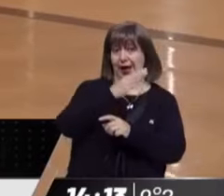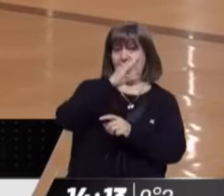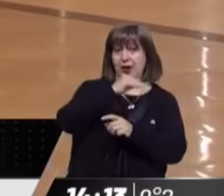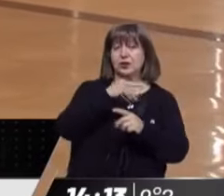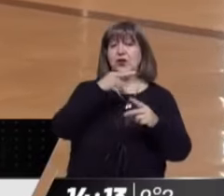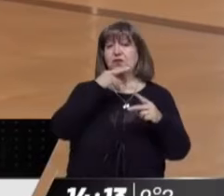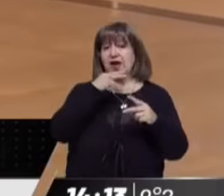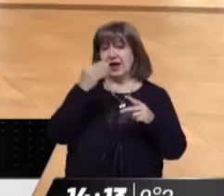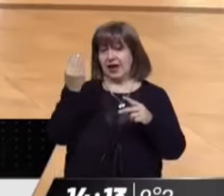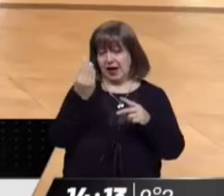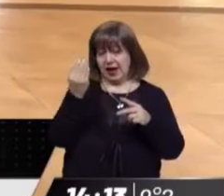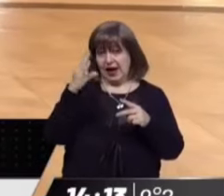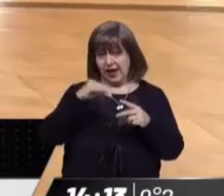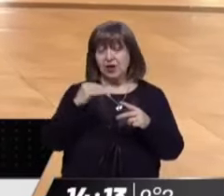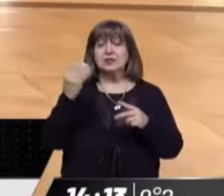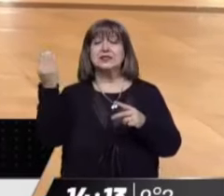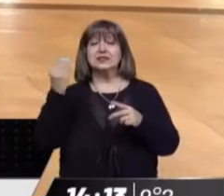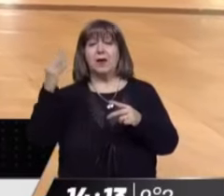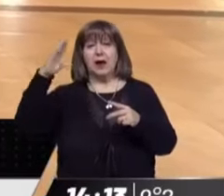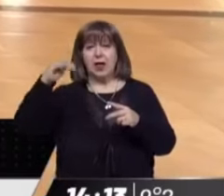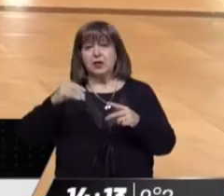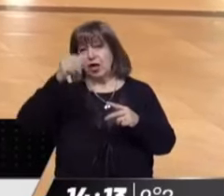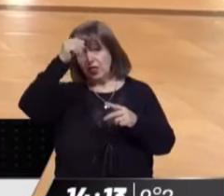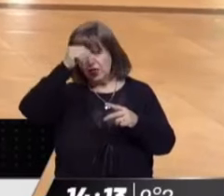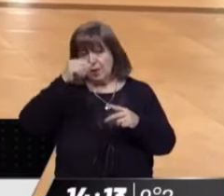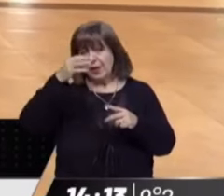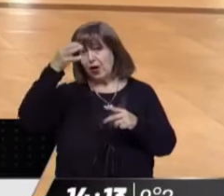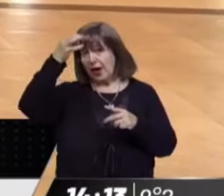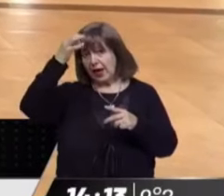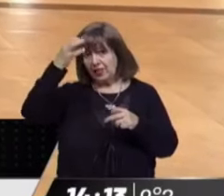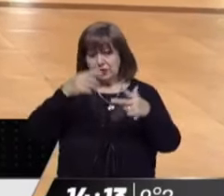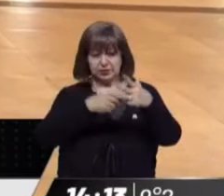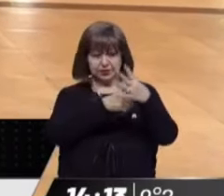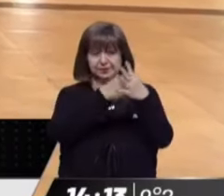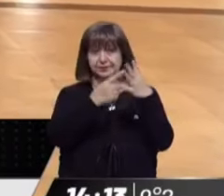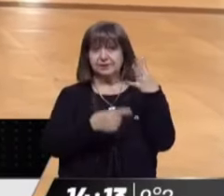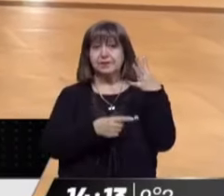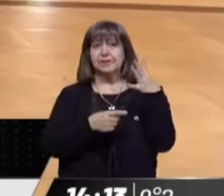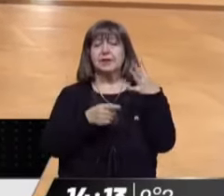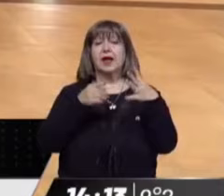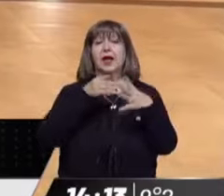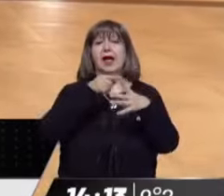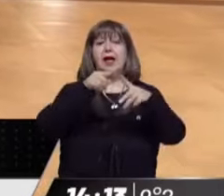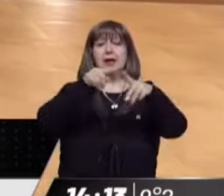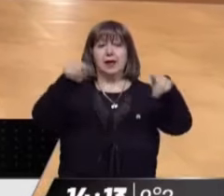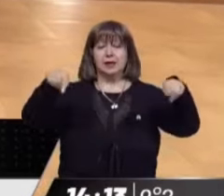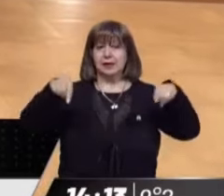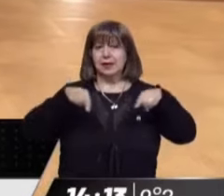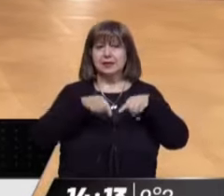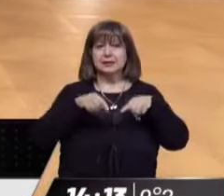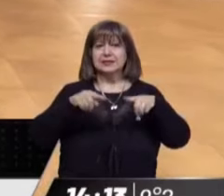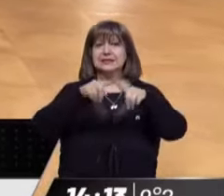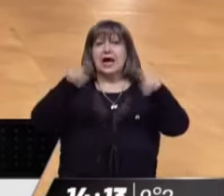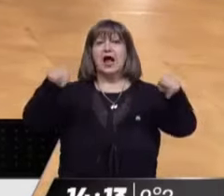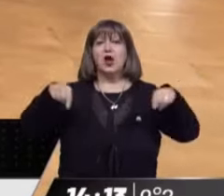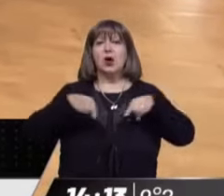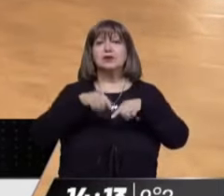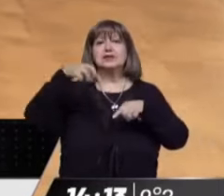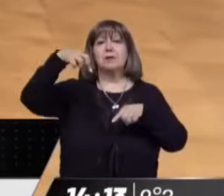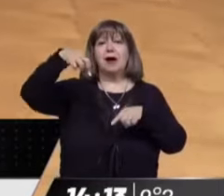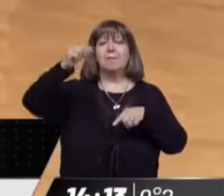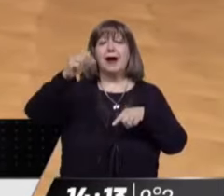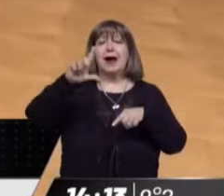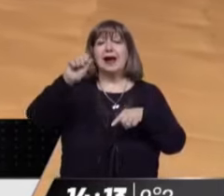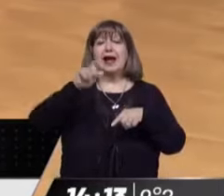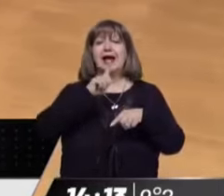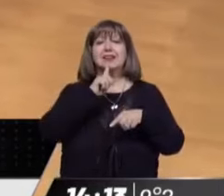viernes por la noche, sábado por la noche y domingo al mediodía, la locación es aquí, en este hermoso salón del Palatium, donde